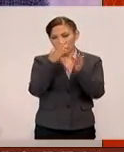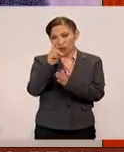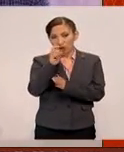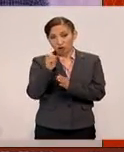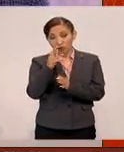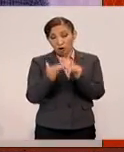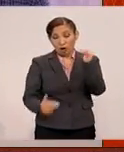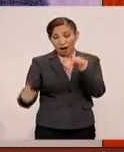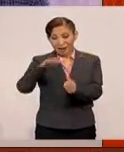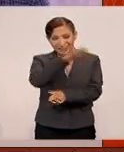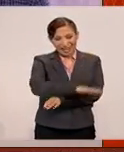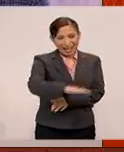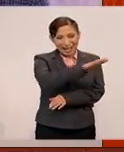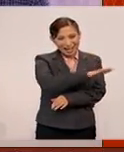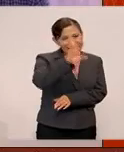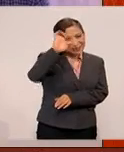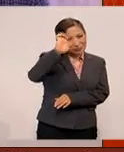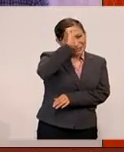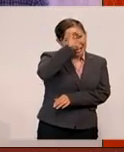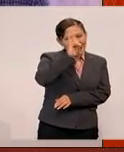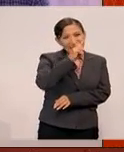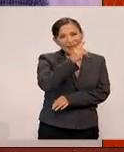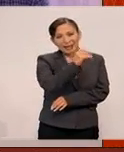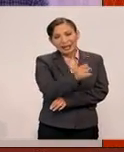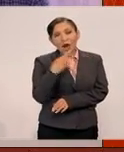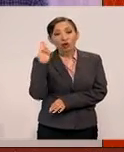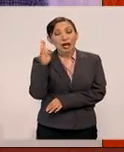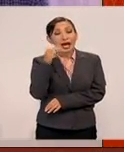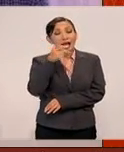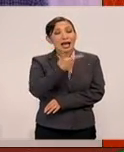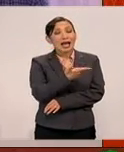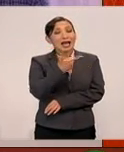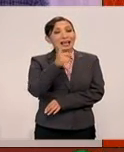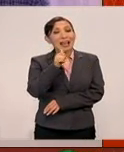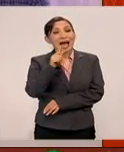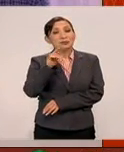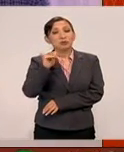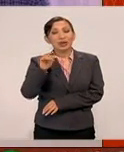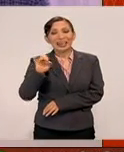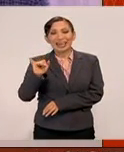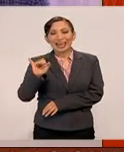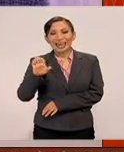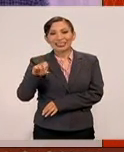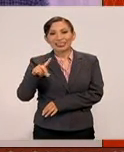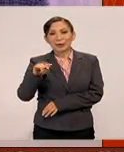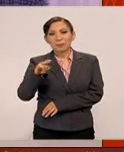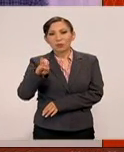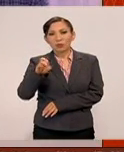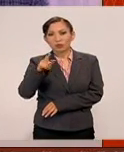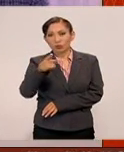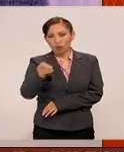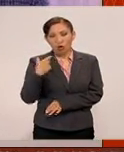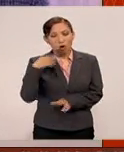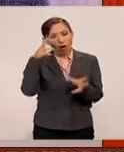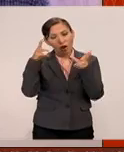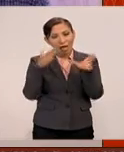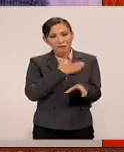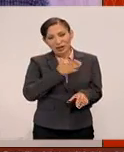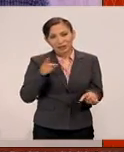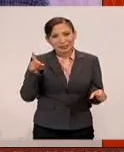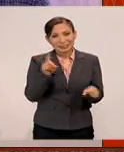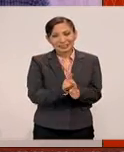en la sección de Ingeniería Aeroespacial de la Universidad de Glasgow en Edimburgo. Aldo, qué gusto saludarte. Muy buenos